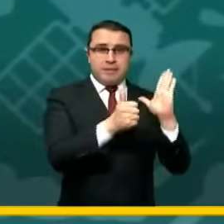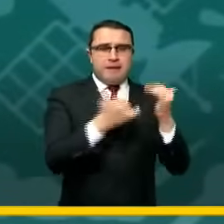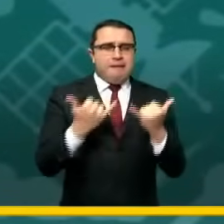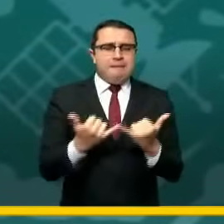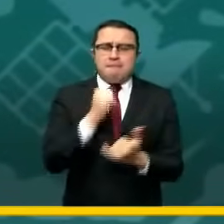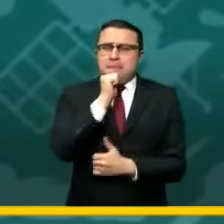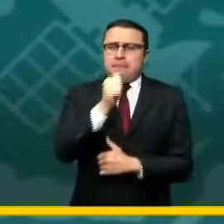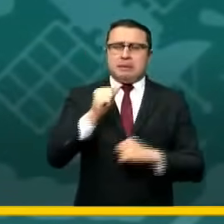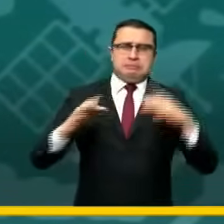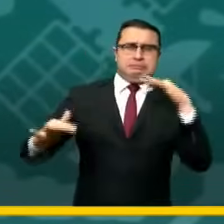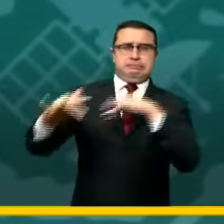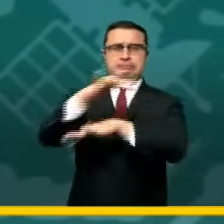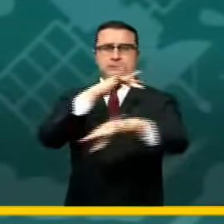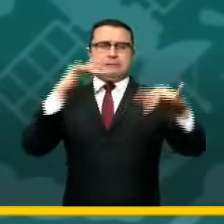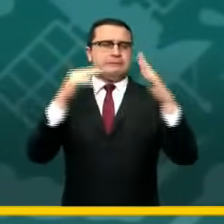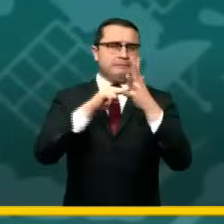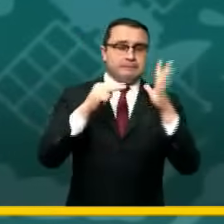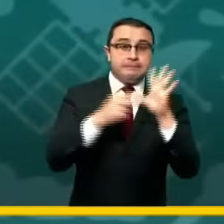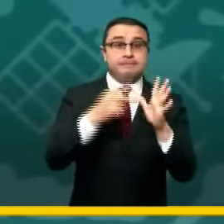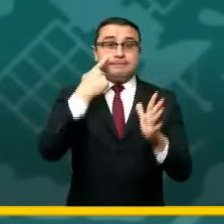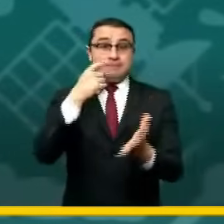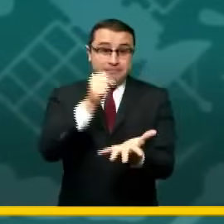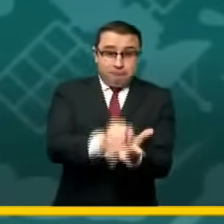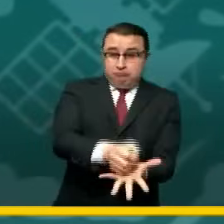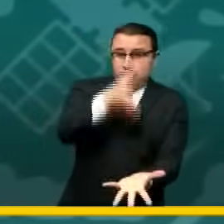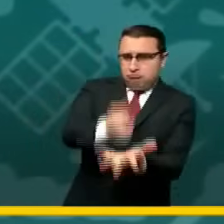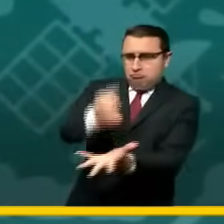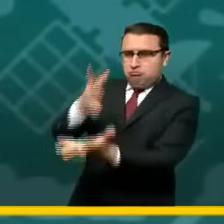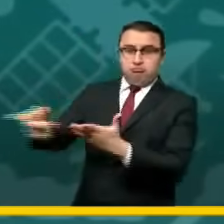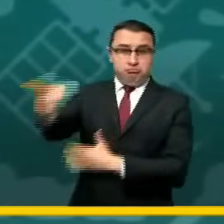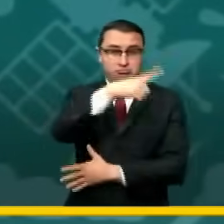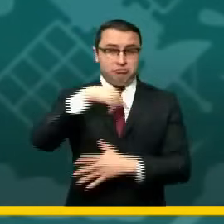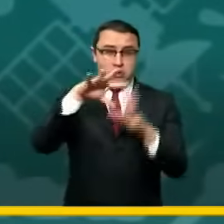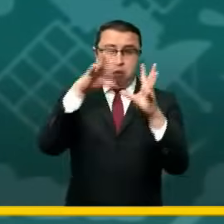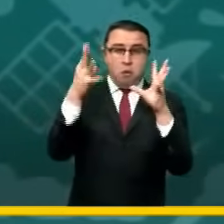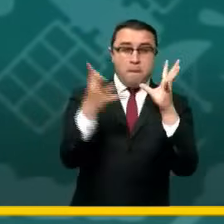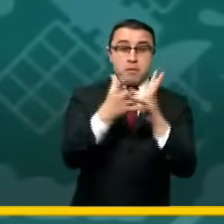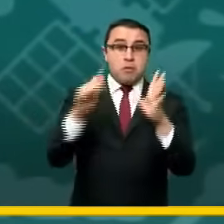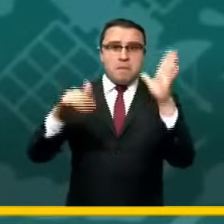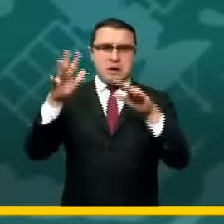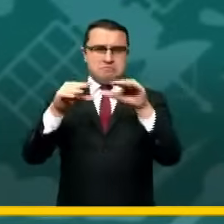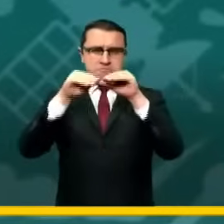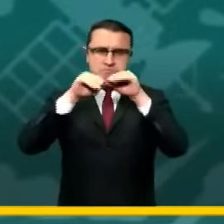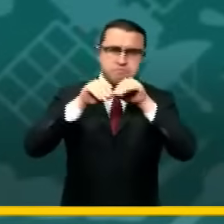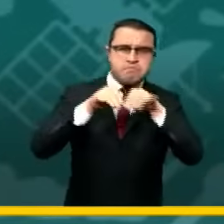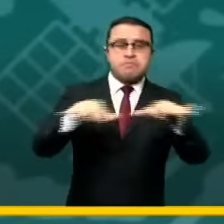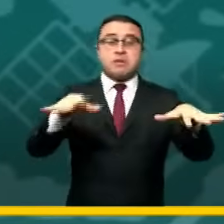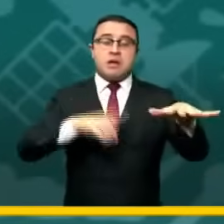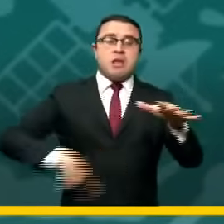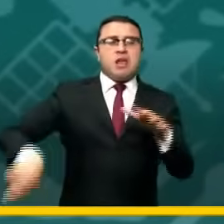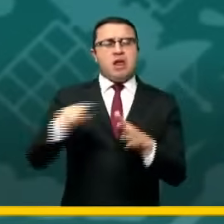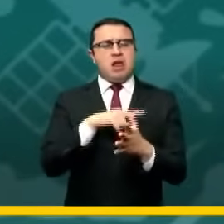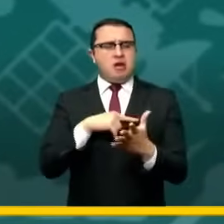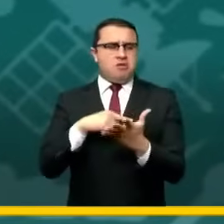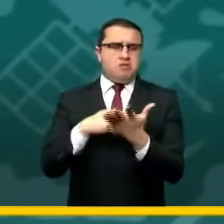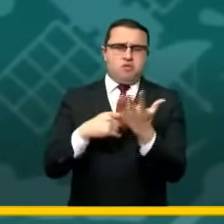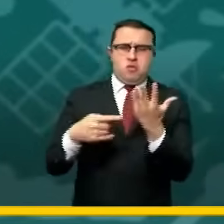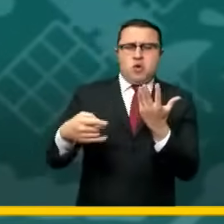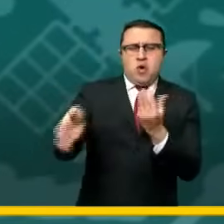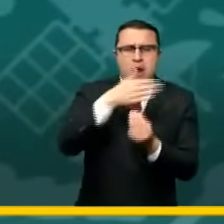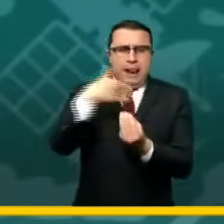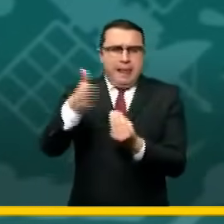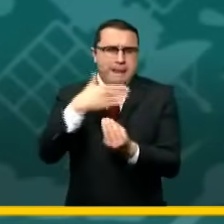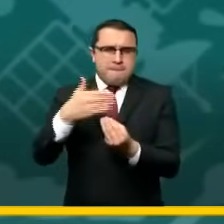Es decir, los sectores más ricos de la humanidad han expandido su consumo de carbono y por tanto